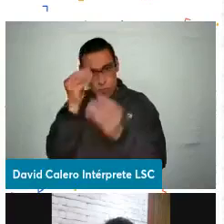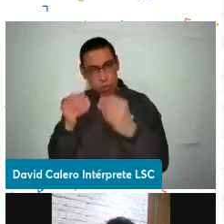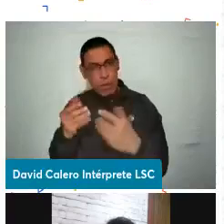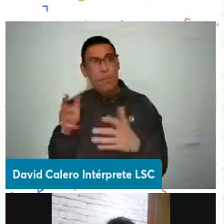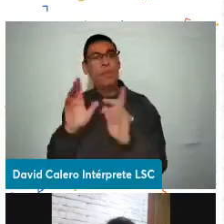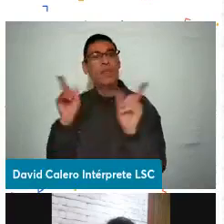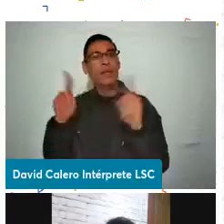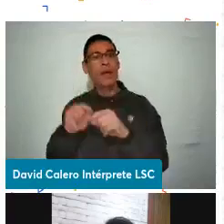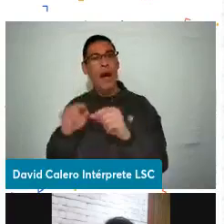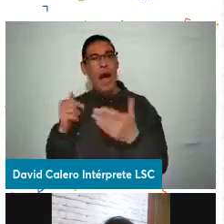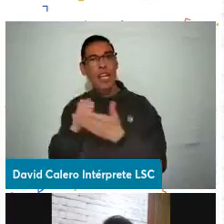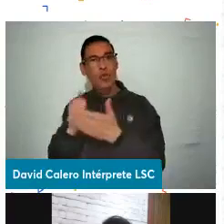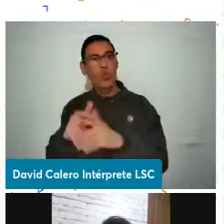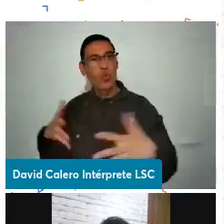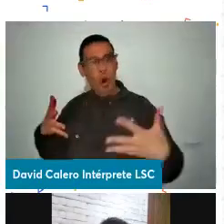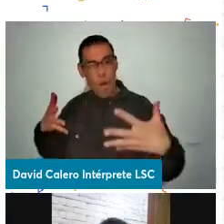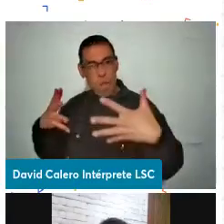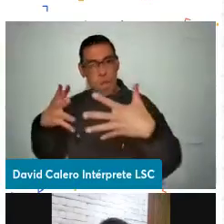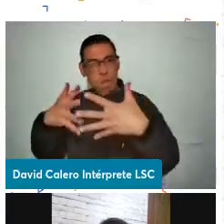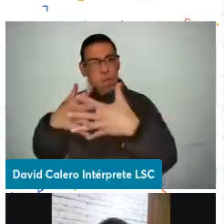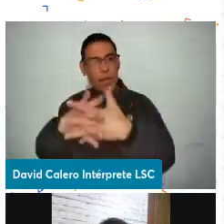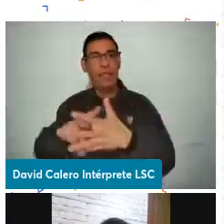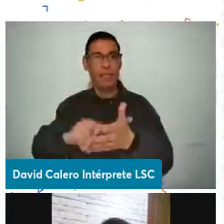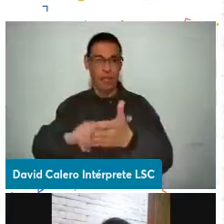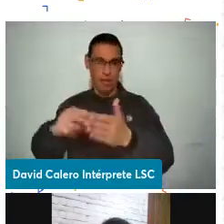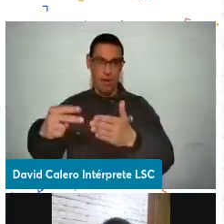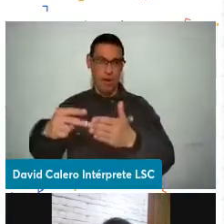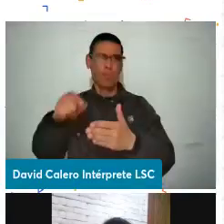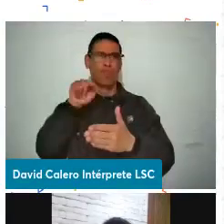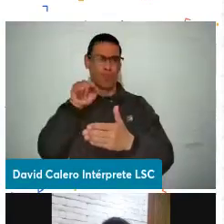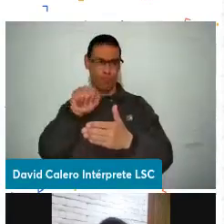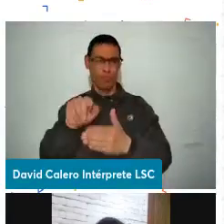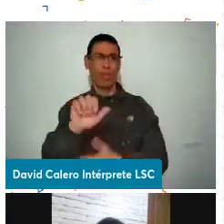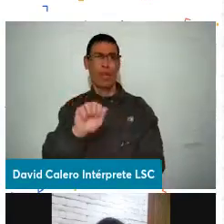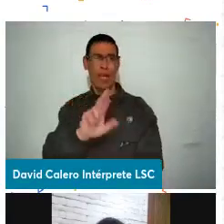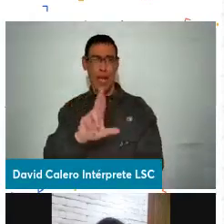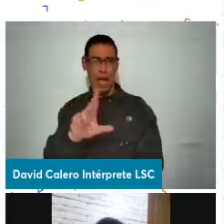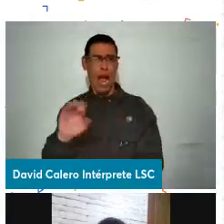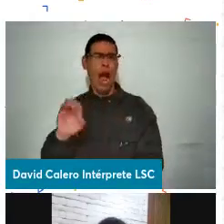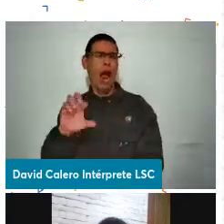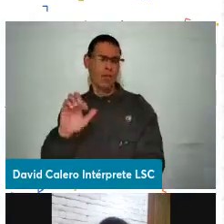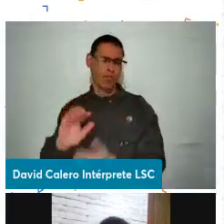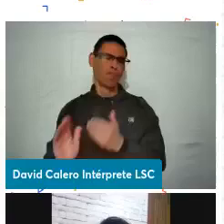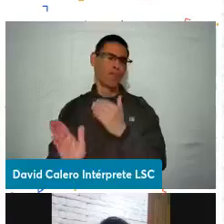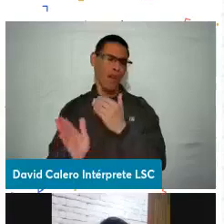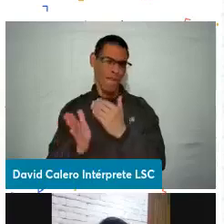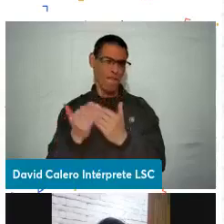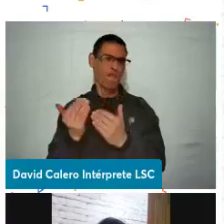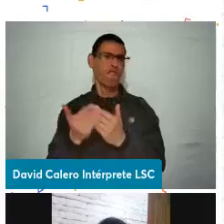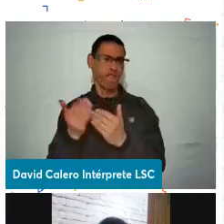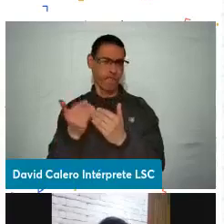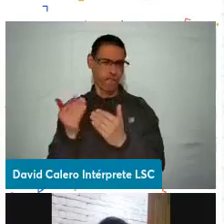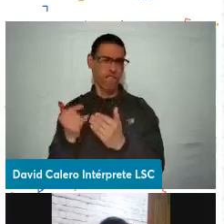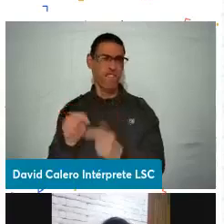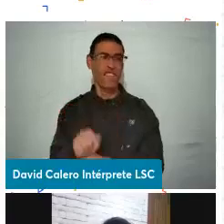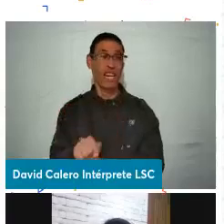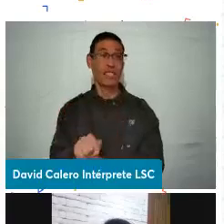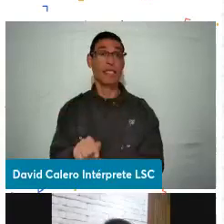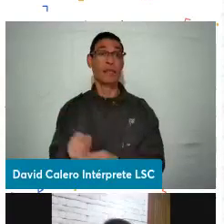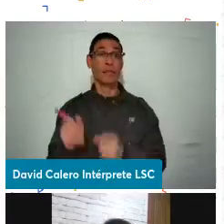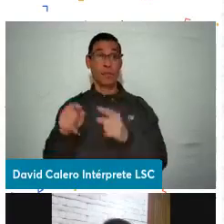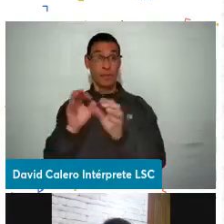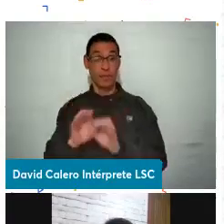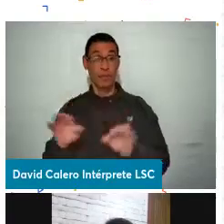tal. Es una herramienta muy fácil de manejar y quiero de pronto aclarar algo que para algunos se nos